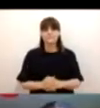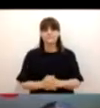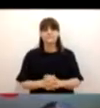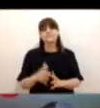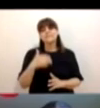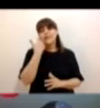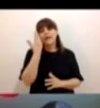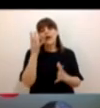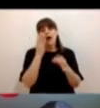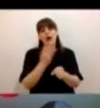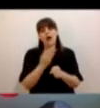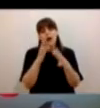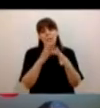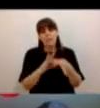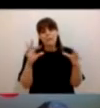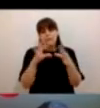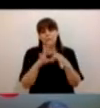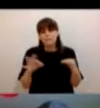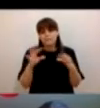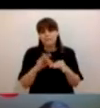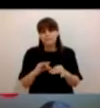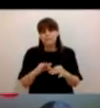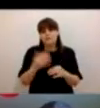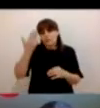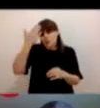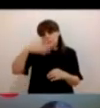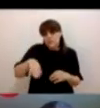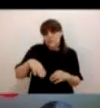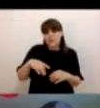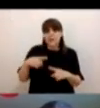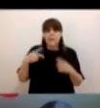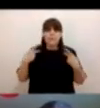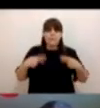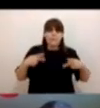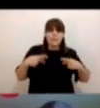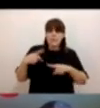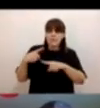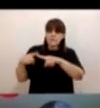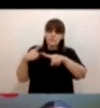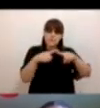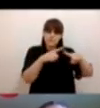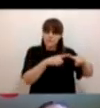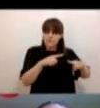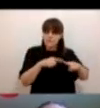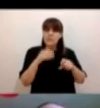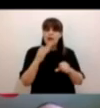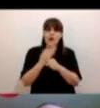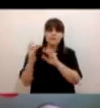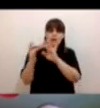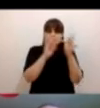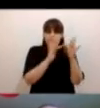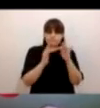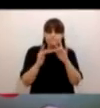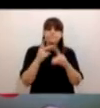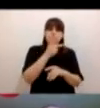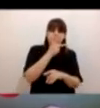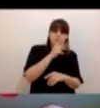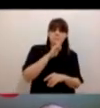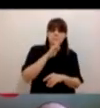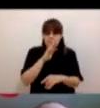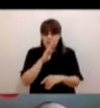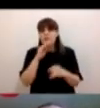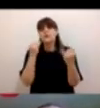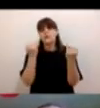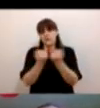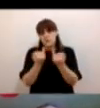platicarles un poquito yo sé que hay gente muy diversas personas muy diversas en nuestro auditorio seguramente hay padres y madres de familia y también